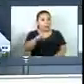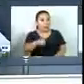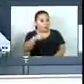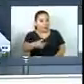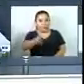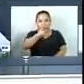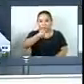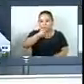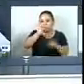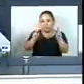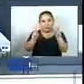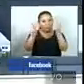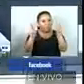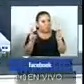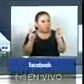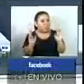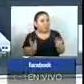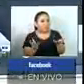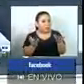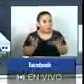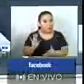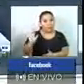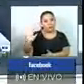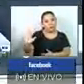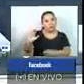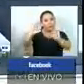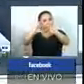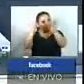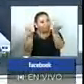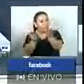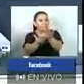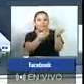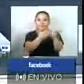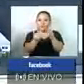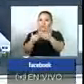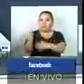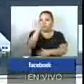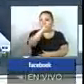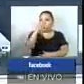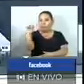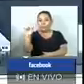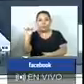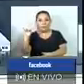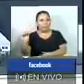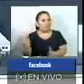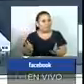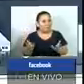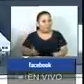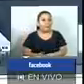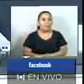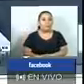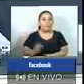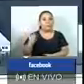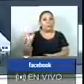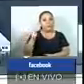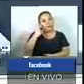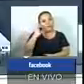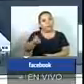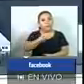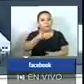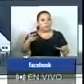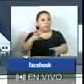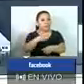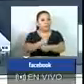vamos a continuar con más información vamos a revisar ahora datos de carácter internacional qué es lo que está ocurriendo en el mundo comenzamos con el siguiente reporte